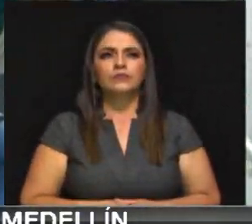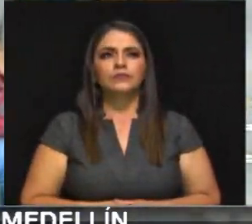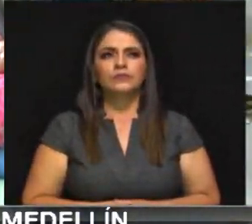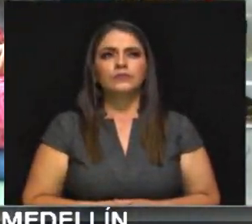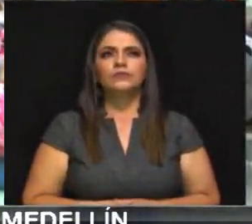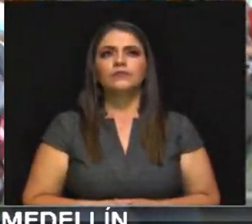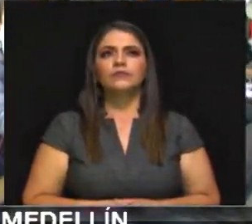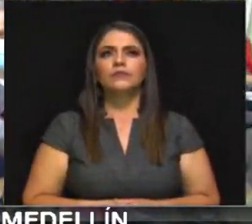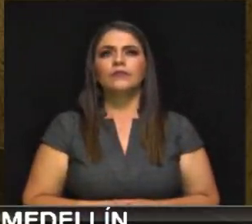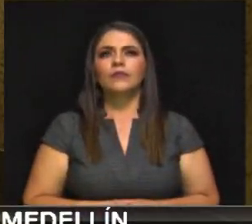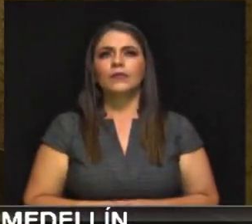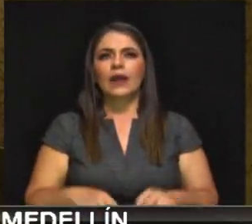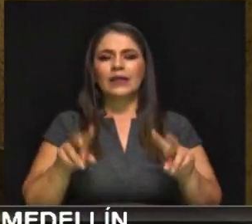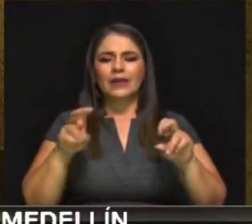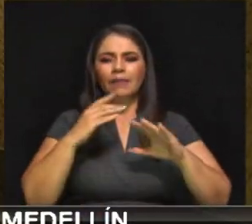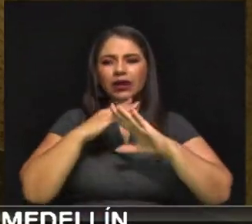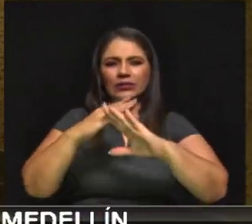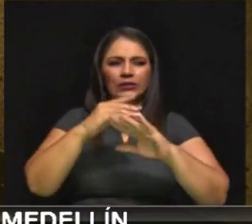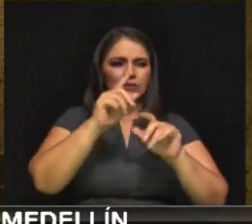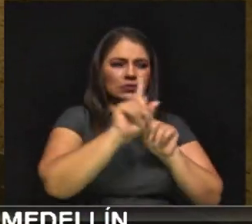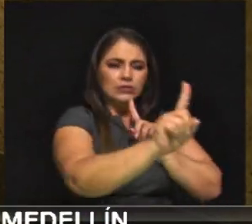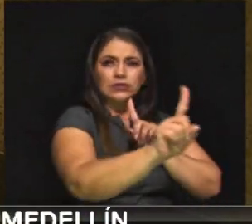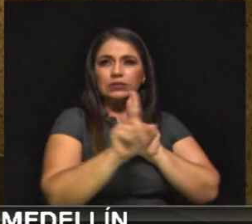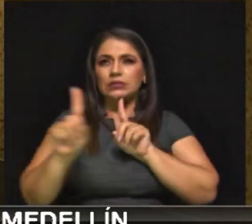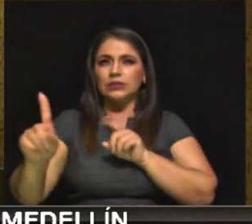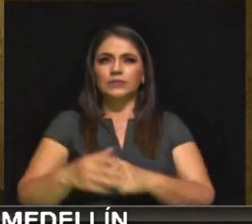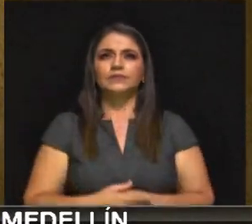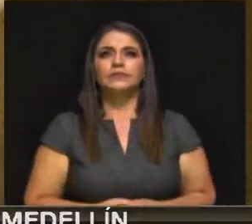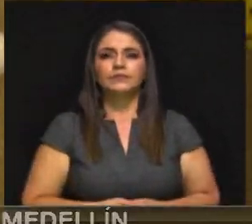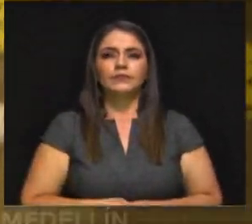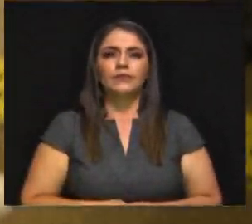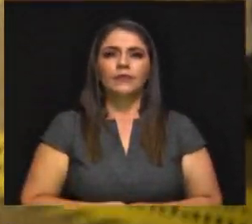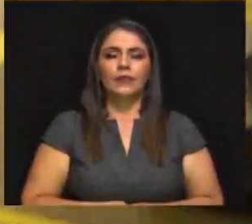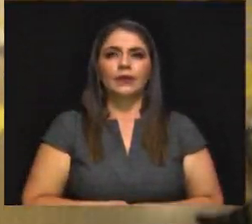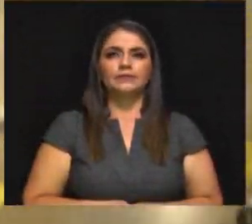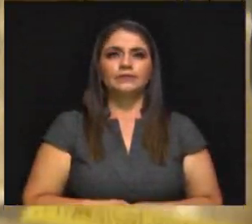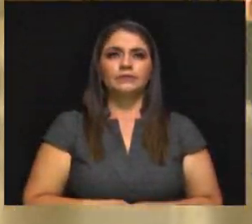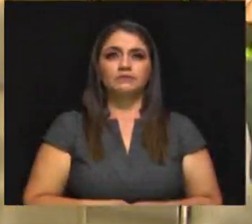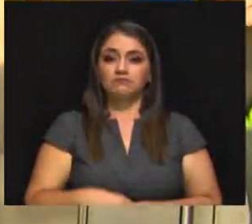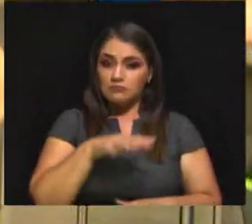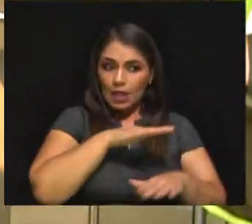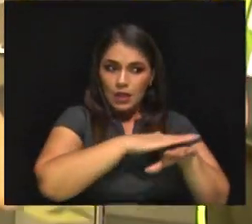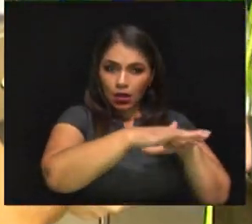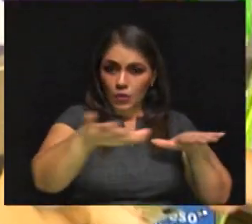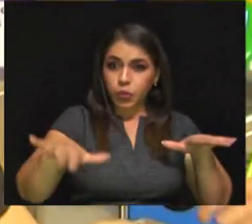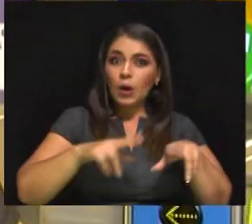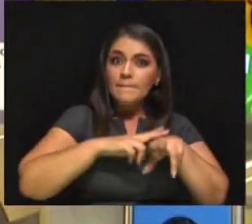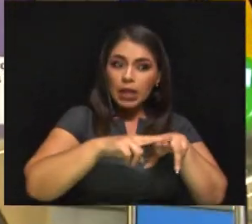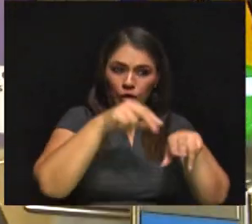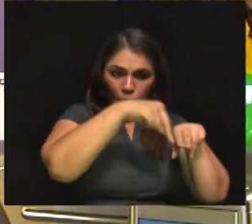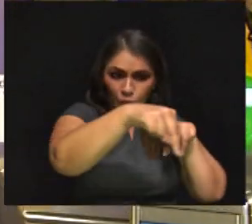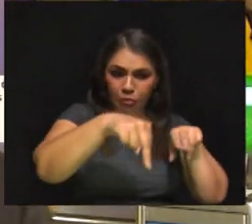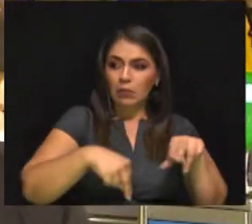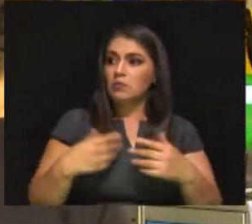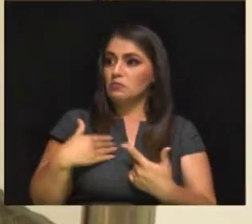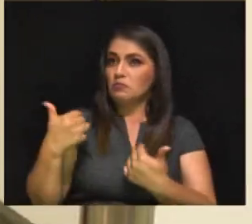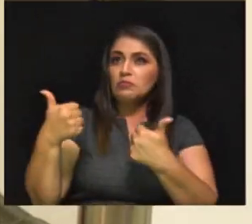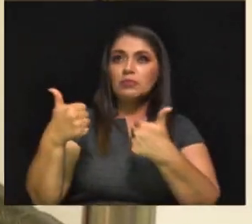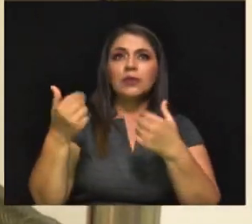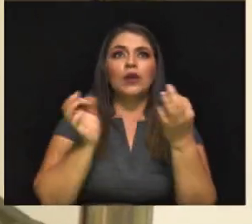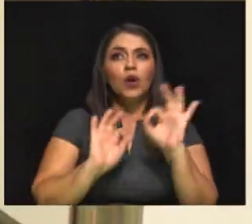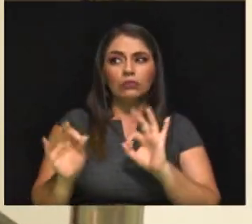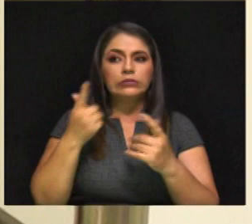el distanciamiento social. Usuarios del sistema masivo de transporte aplauden las medidas para evitar la propagación del coronavirus.